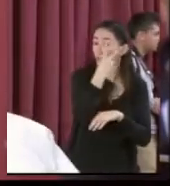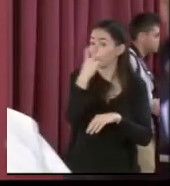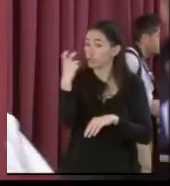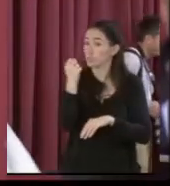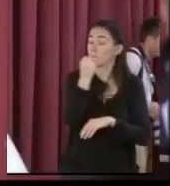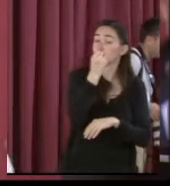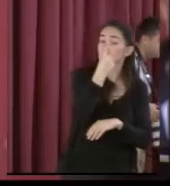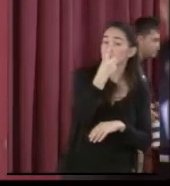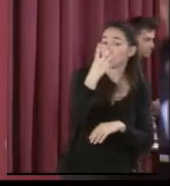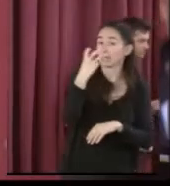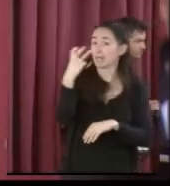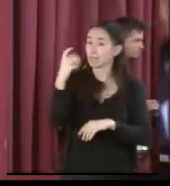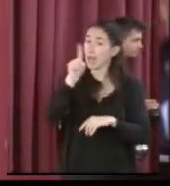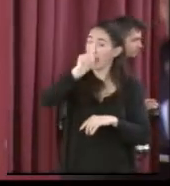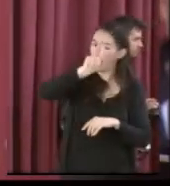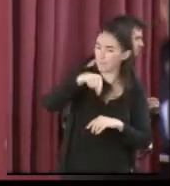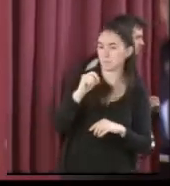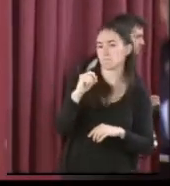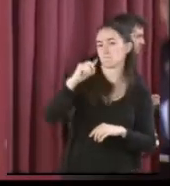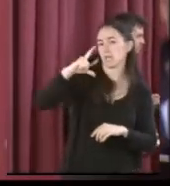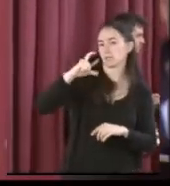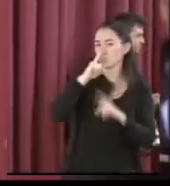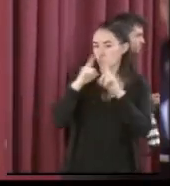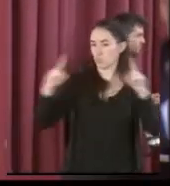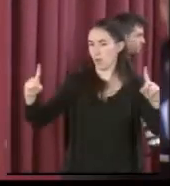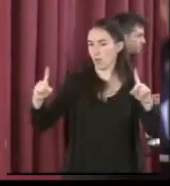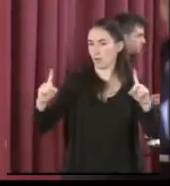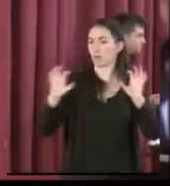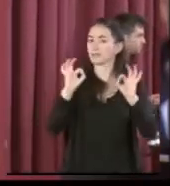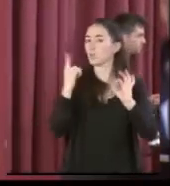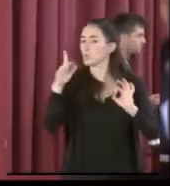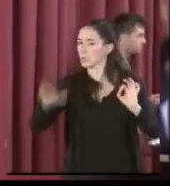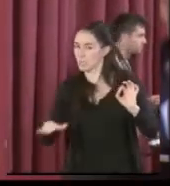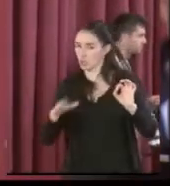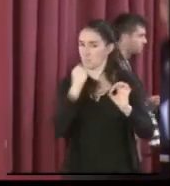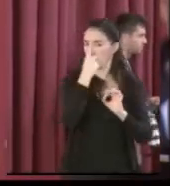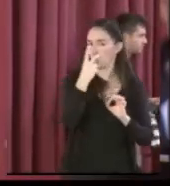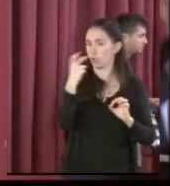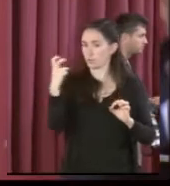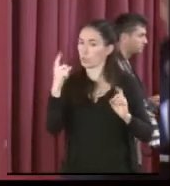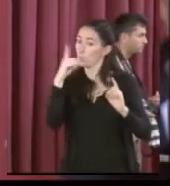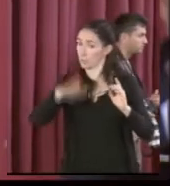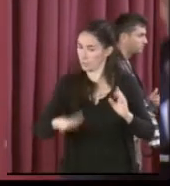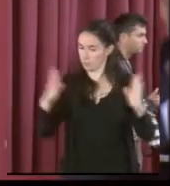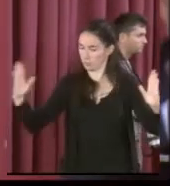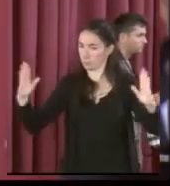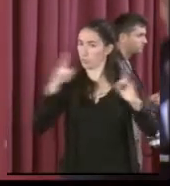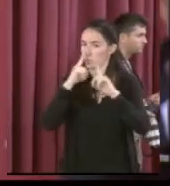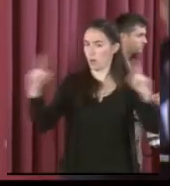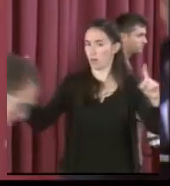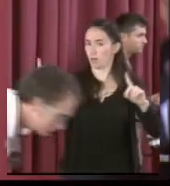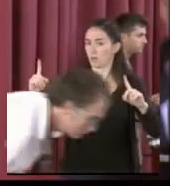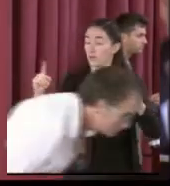2.000 euros al mes, al año, por menor. Les avanzo que estas ayudas se resolverán próximamente para